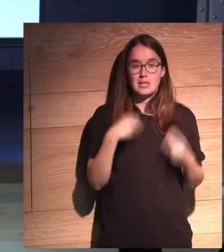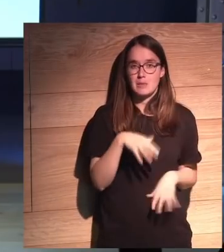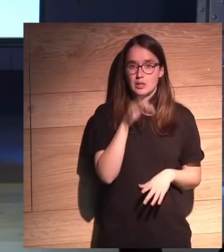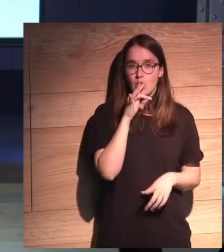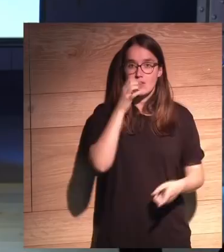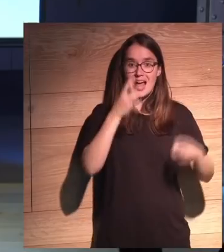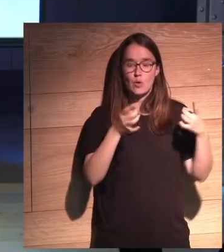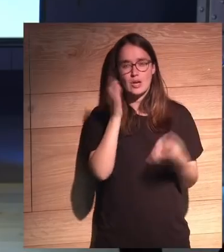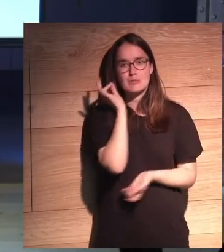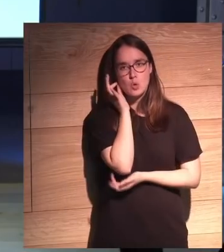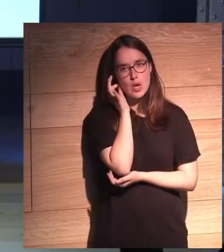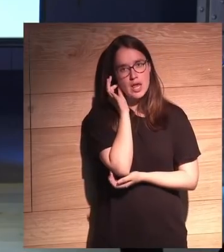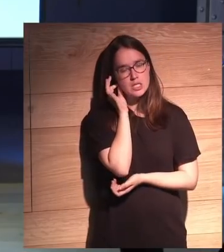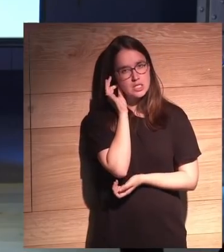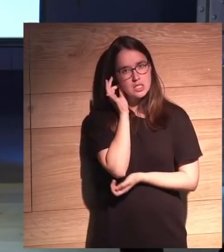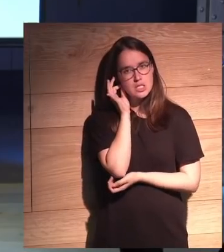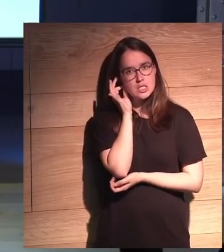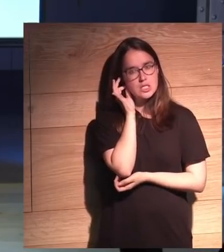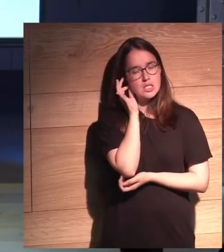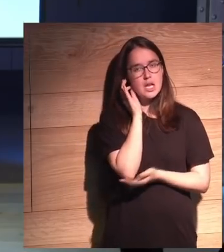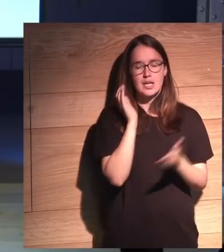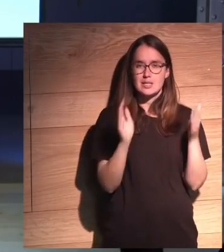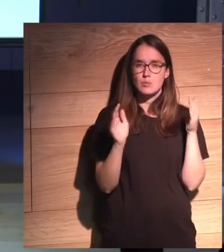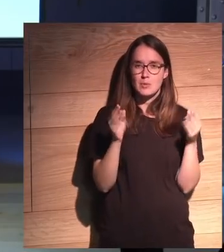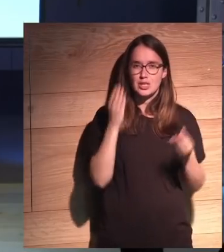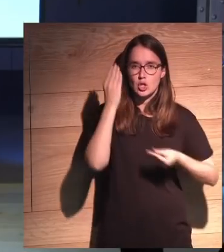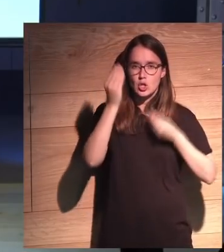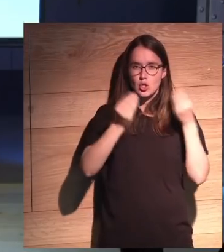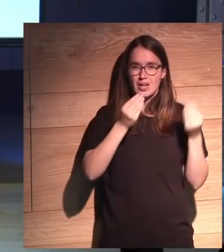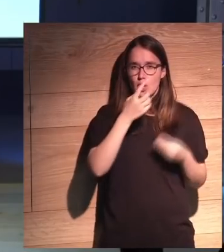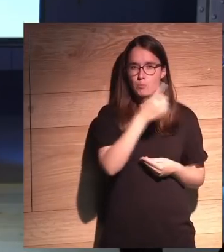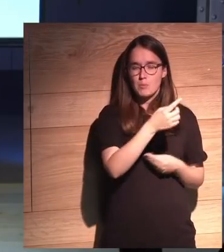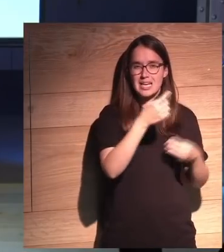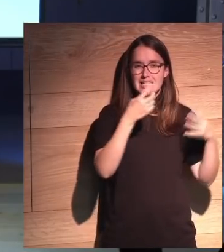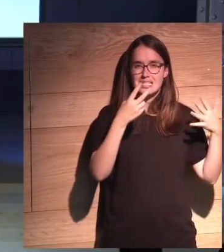había varias mujeres, en ese momento, que creo que es